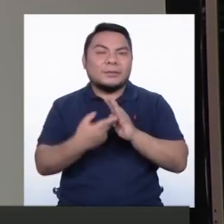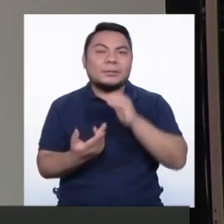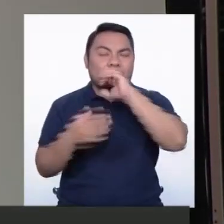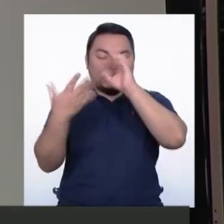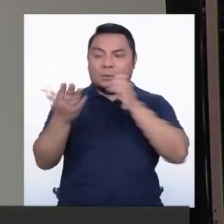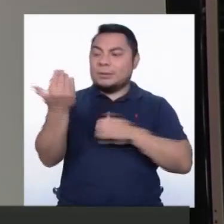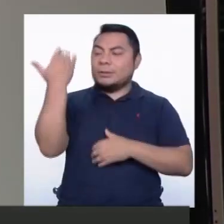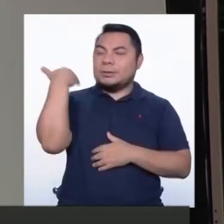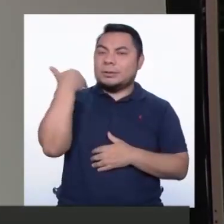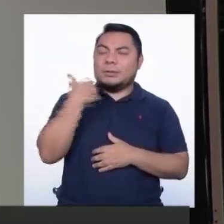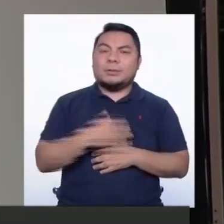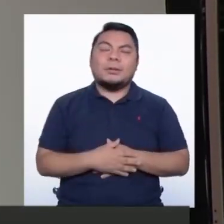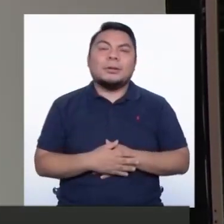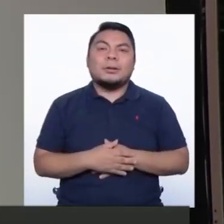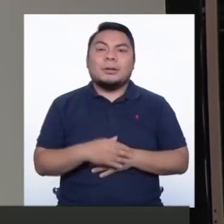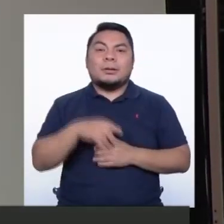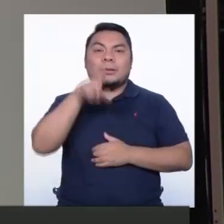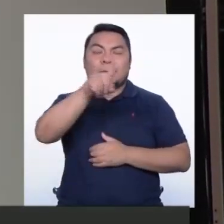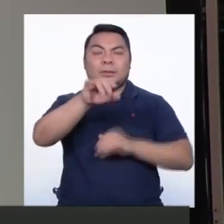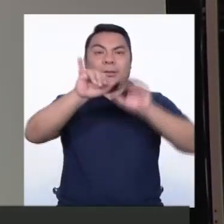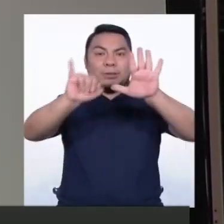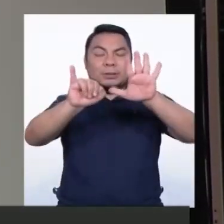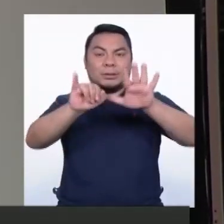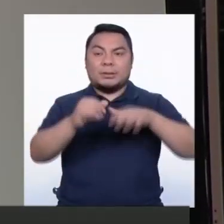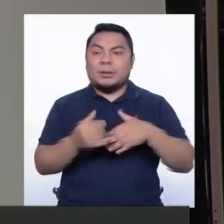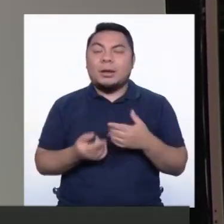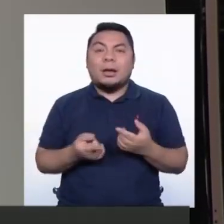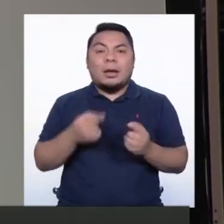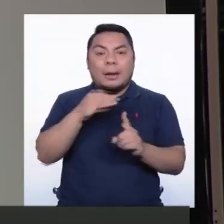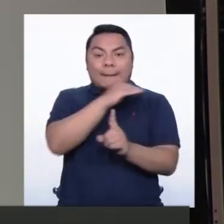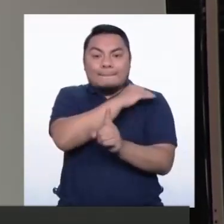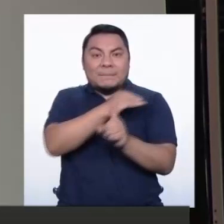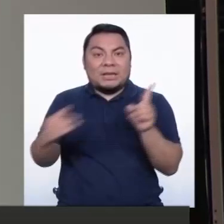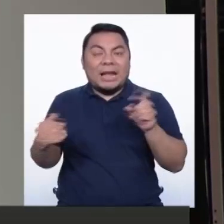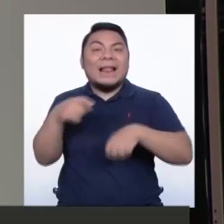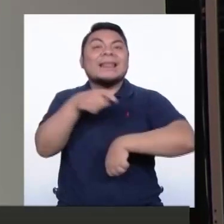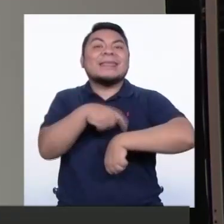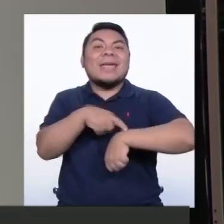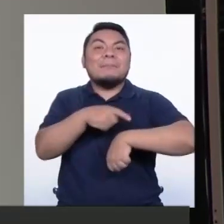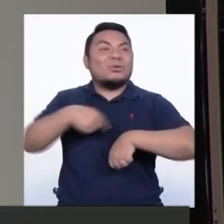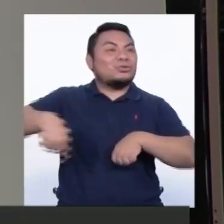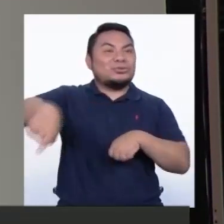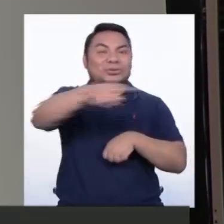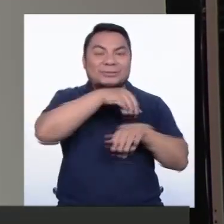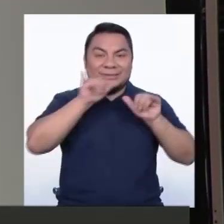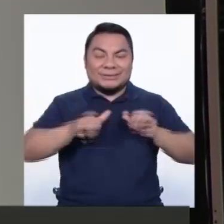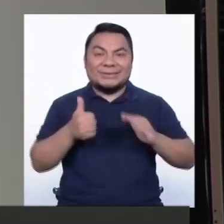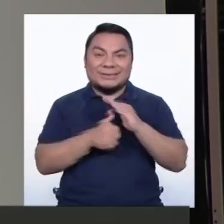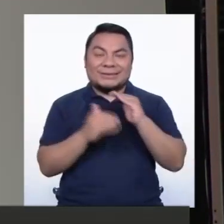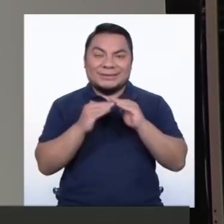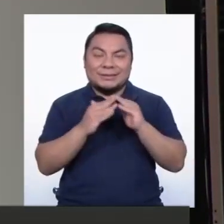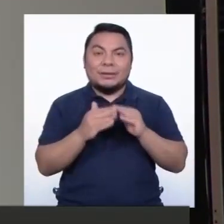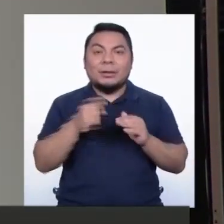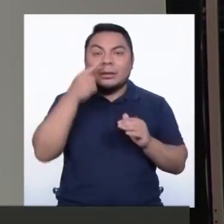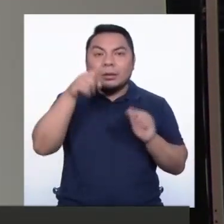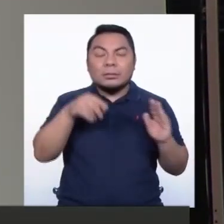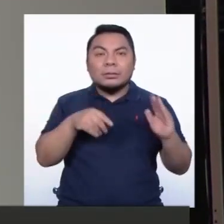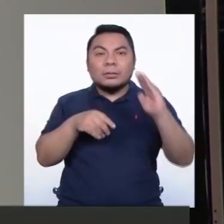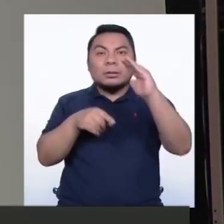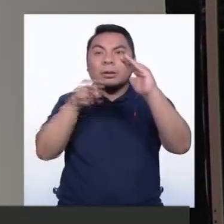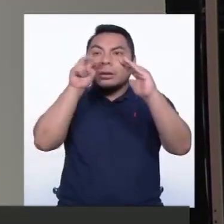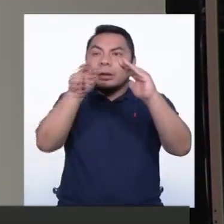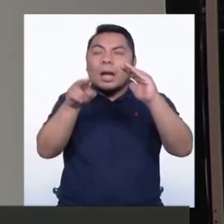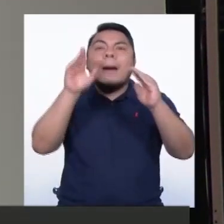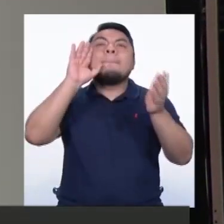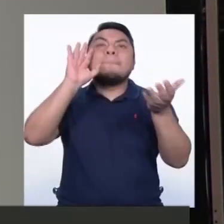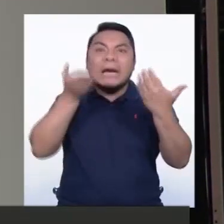del día 16, es decir, a la mitad del periodo que estamos evaluando, una tendencia a la baja. Entonces,